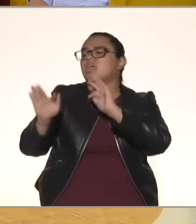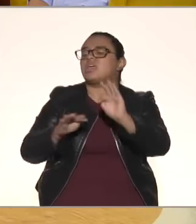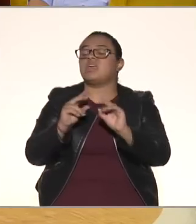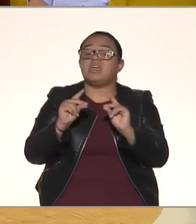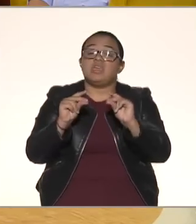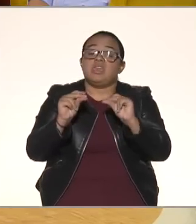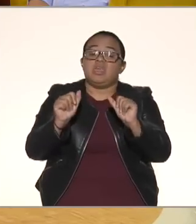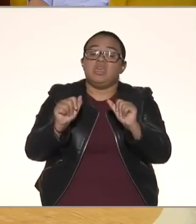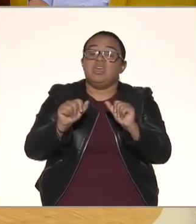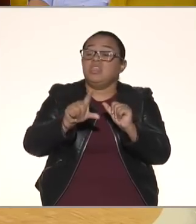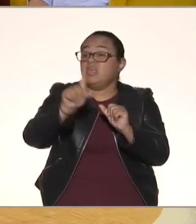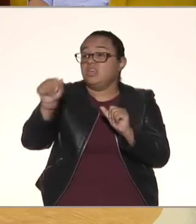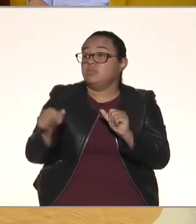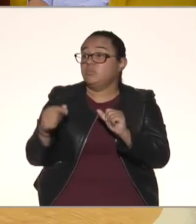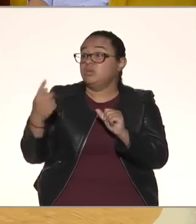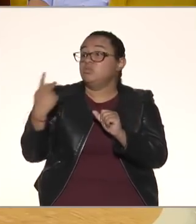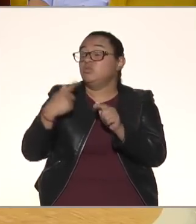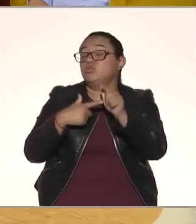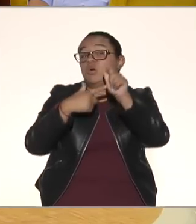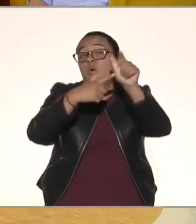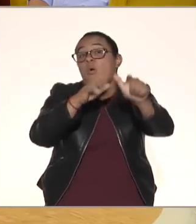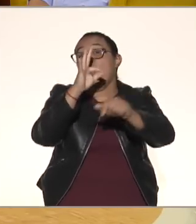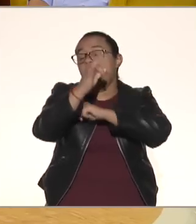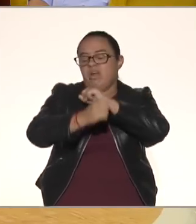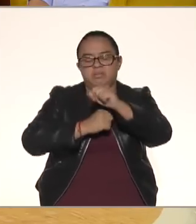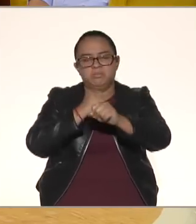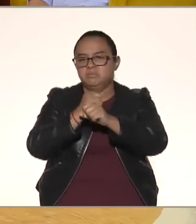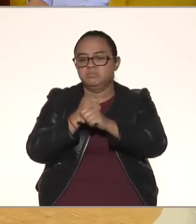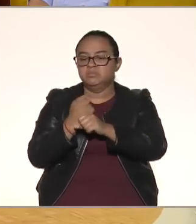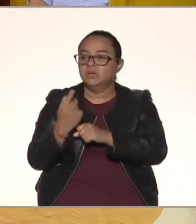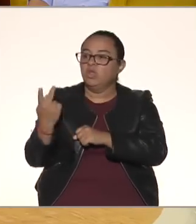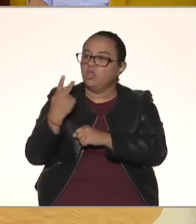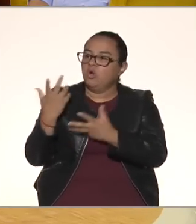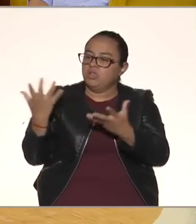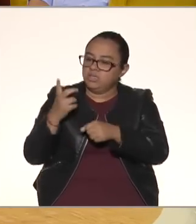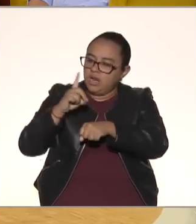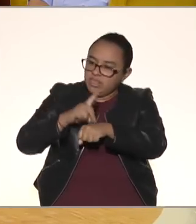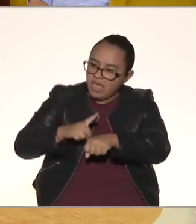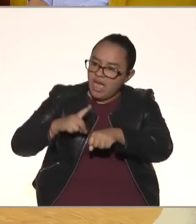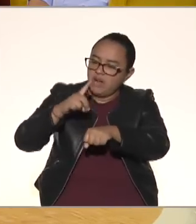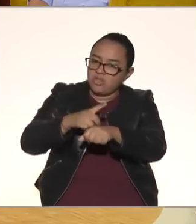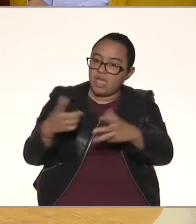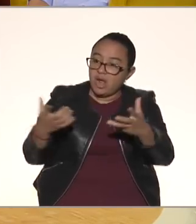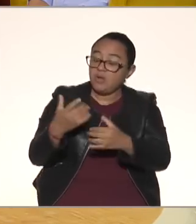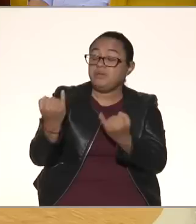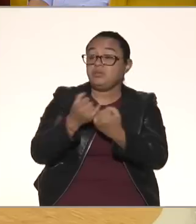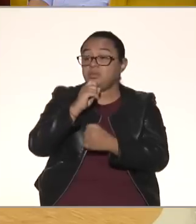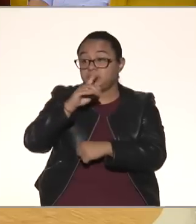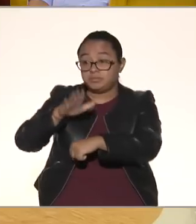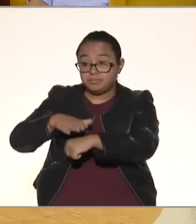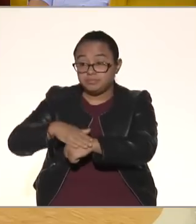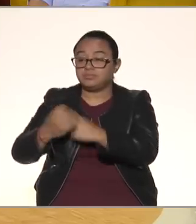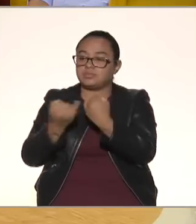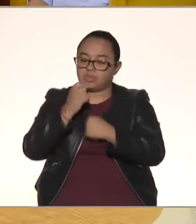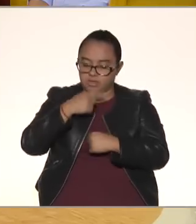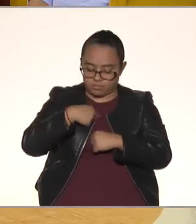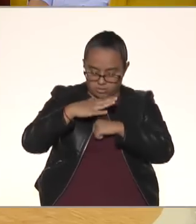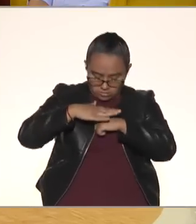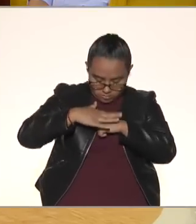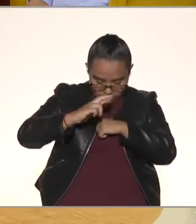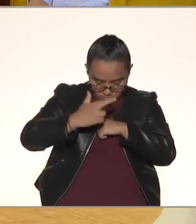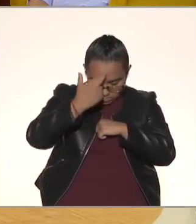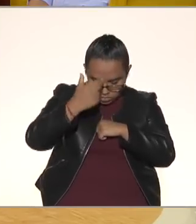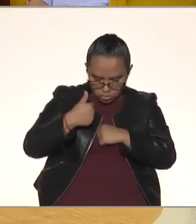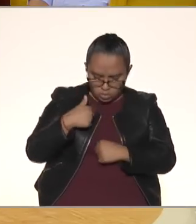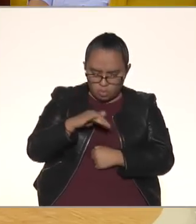pronto, de ahí lo jalo a 40 años después, pues es una práctica constante, y es estarnos recordando, a nosotros mismos, lo que